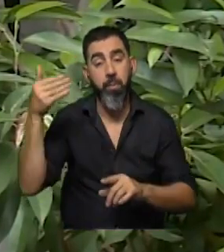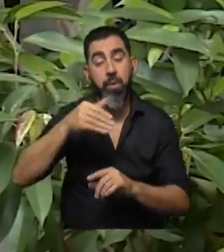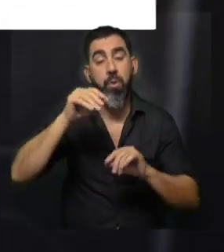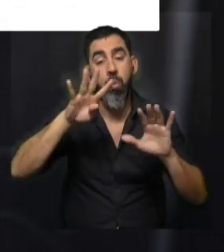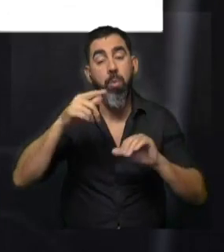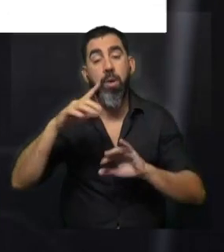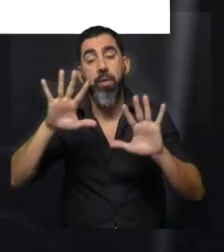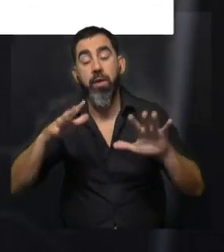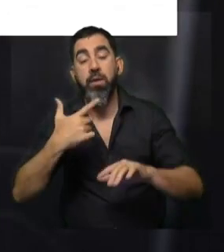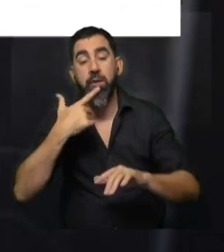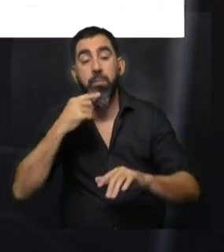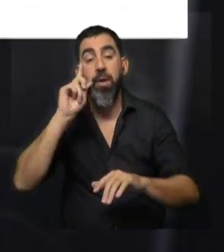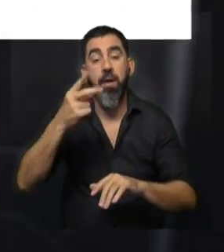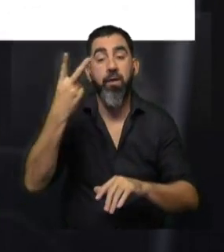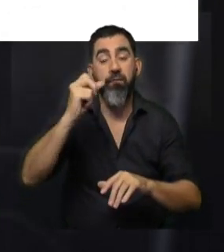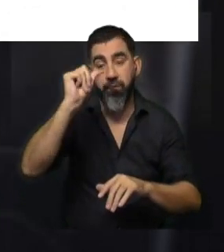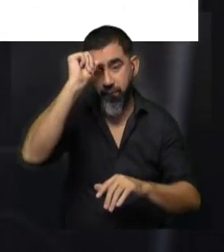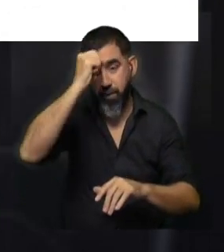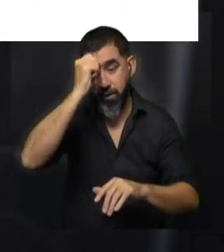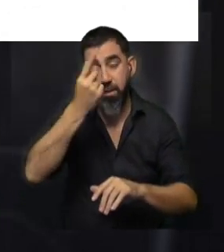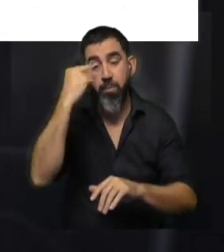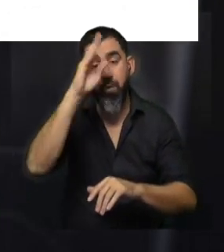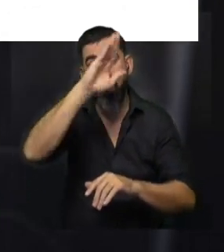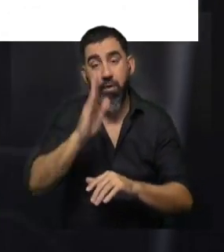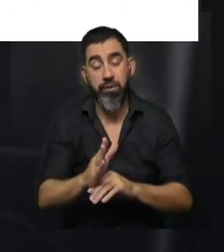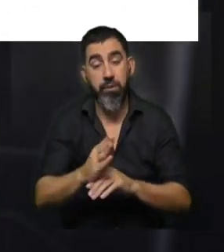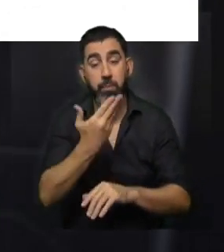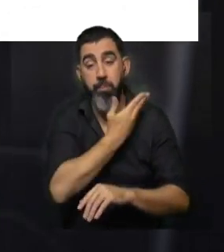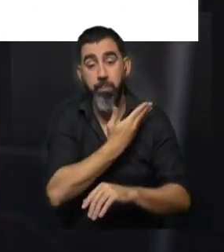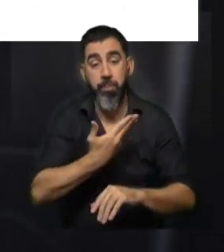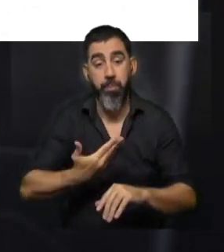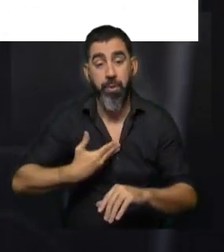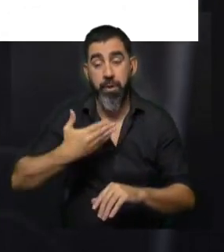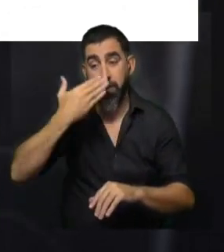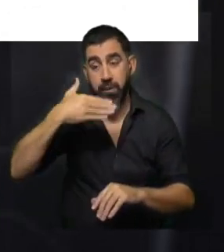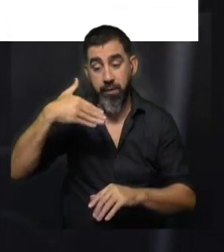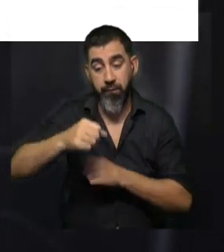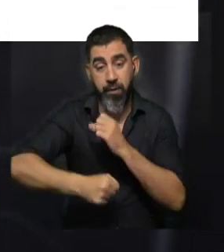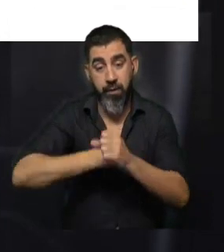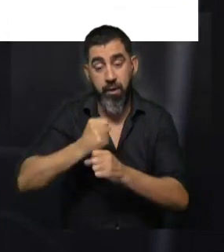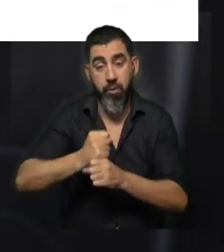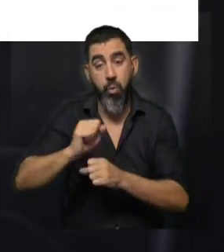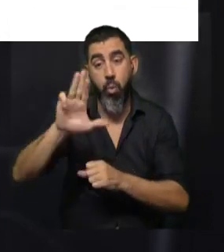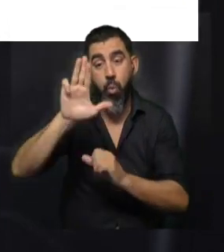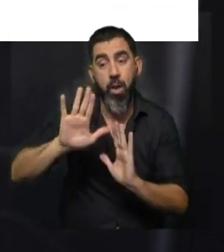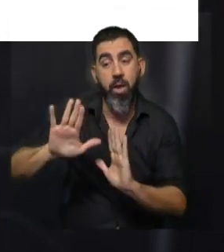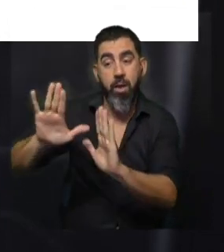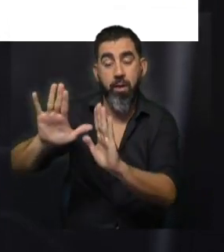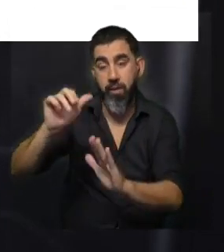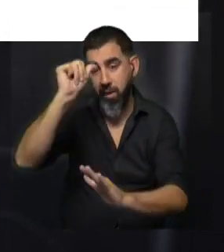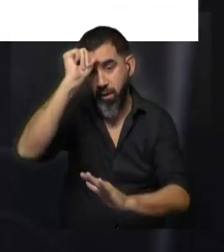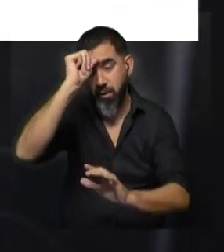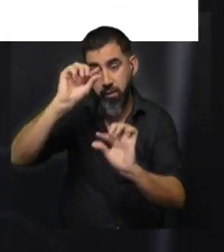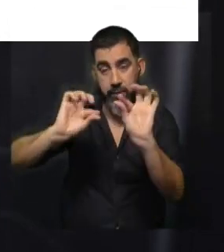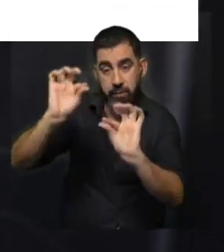9 y 10 de septiembre del g20 en India pero como Brasil asumirá la presidencia a finales de año Lula se quedaría Nueva Delhi